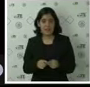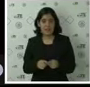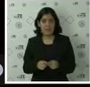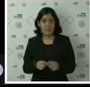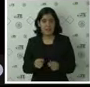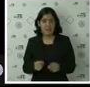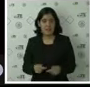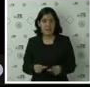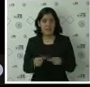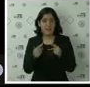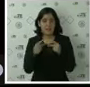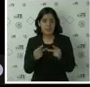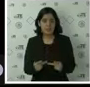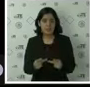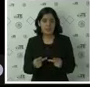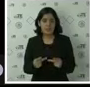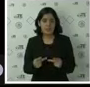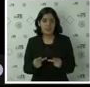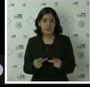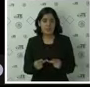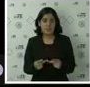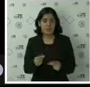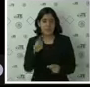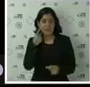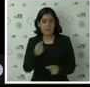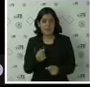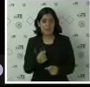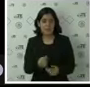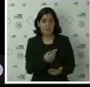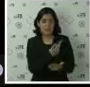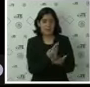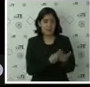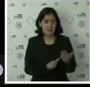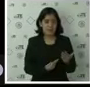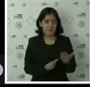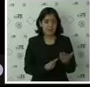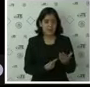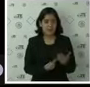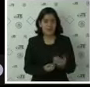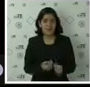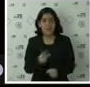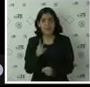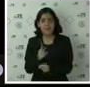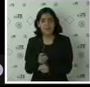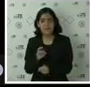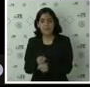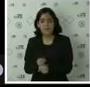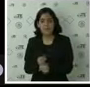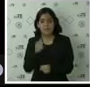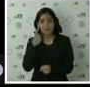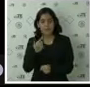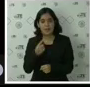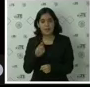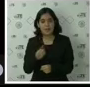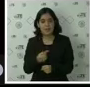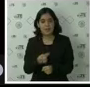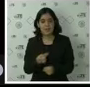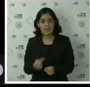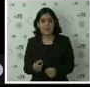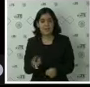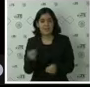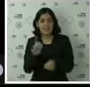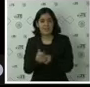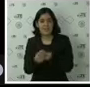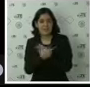concurso escolar de ilustración y el primer lugar en el concurso de calaveritas literarias. Mi